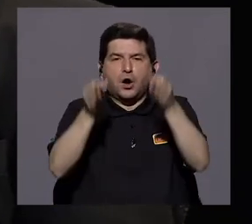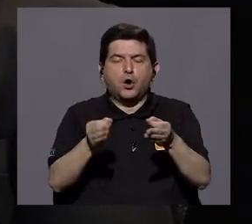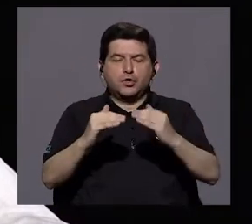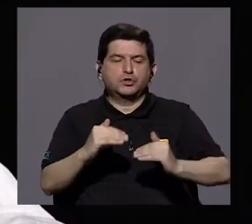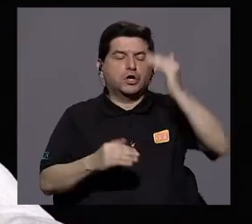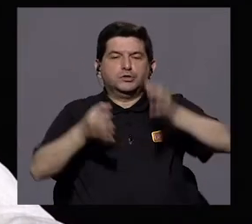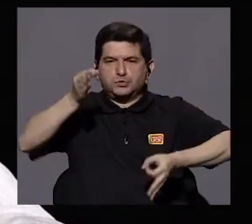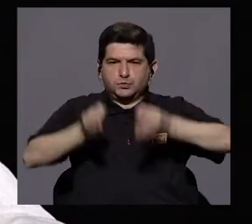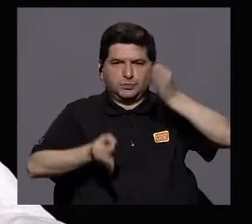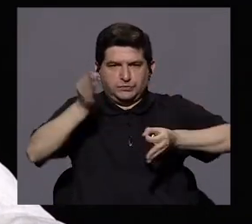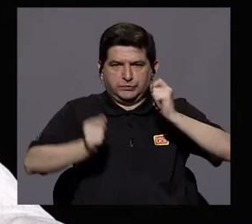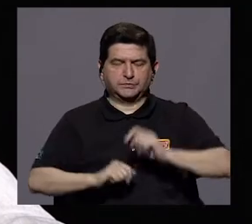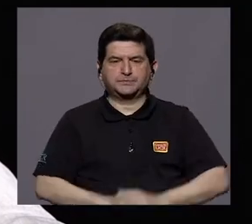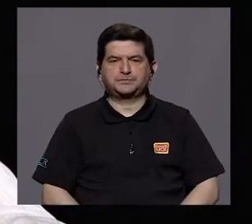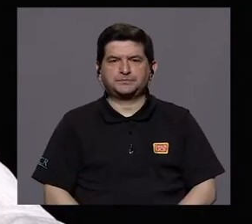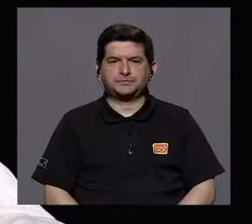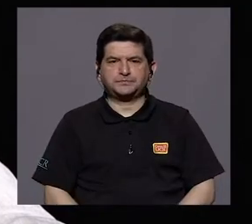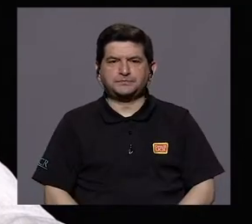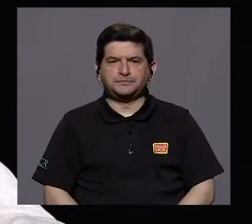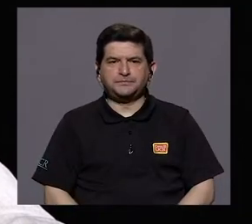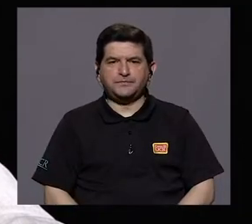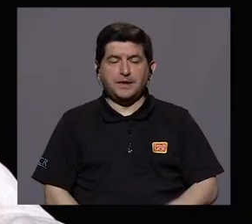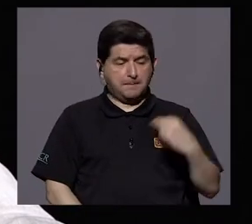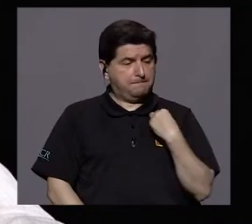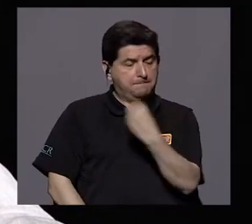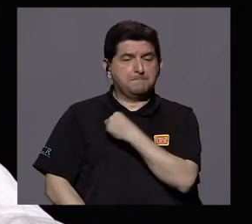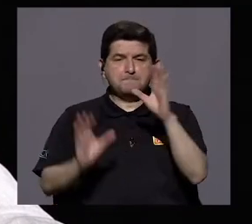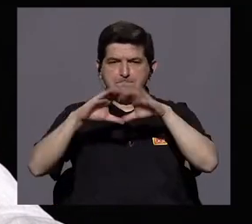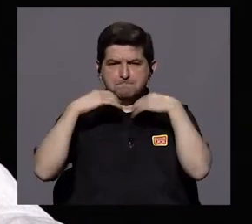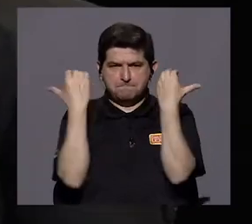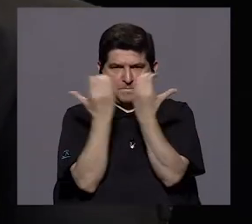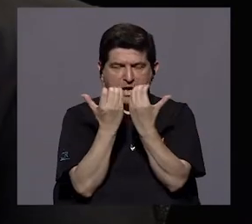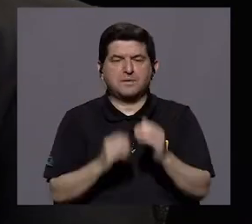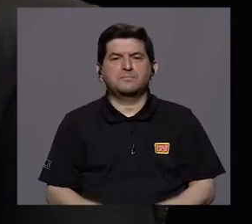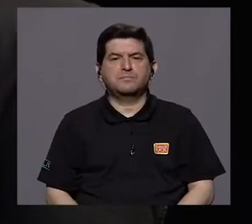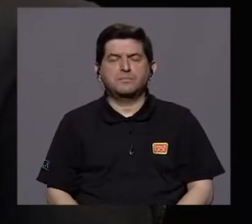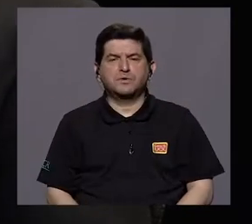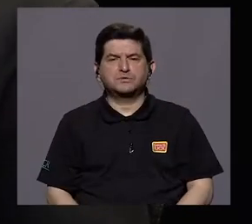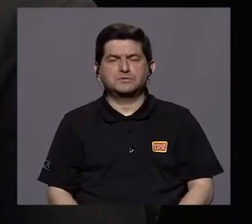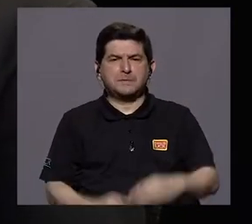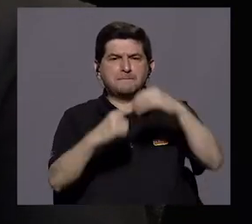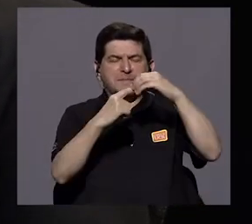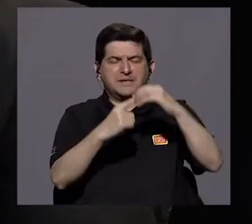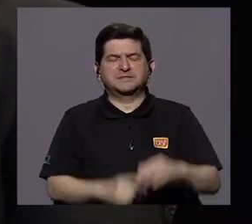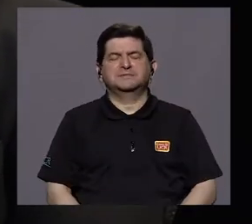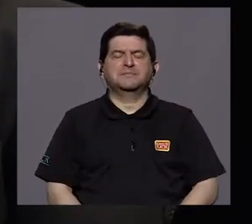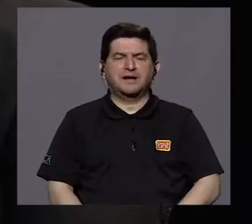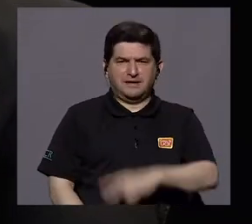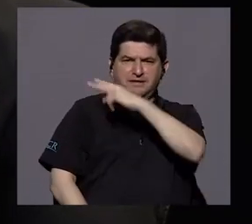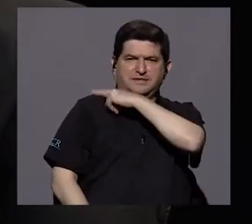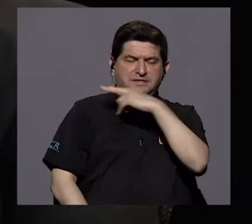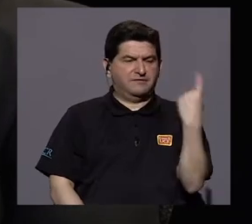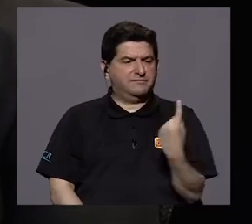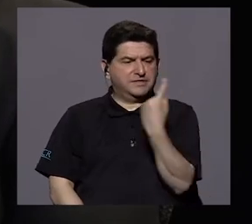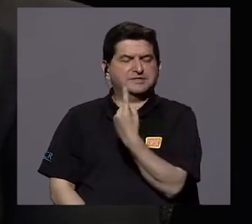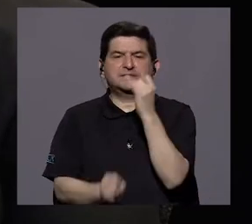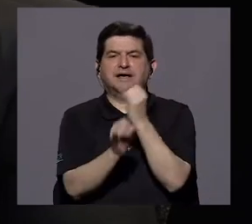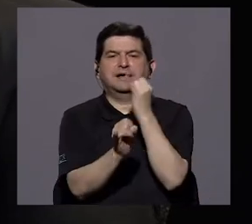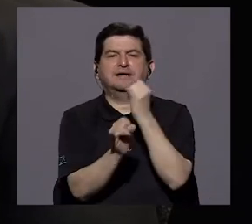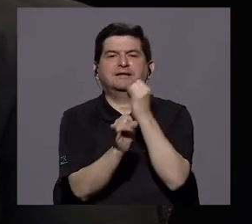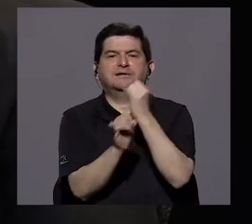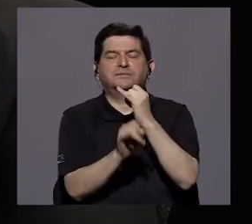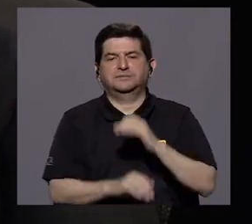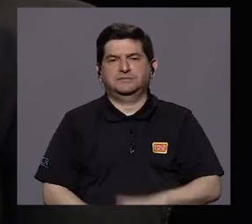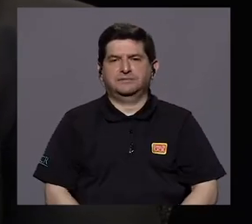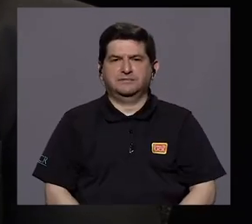de Justicia. Uh-huh. La integración de esta comisión la tienen los máximos jerarcas de cada una de estas